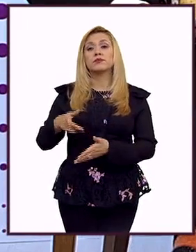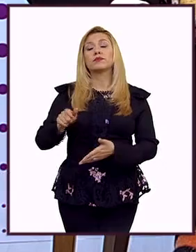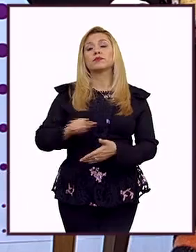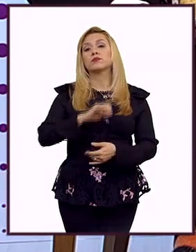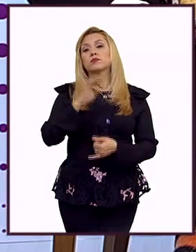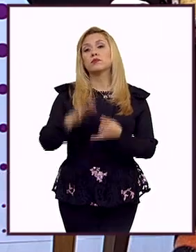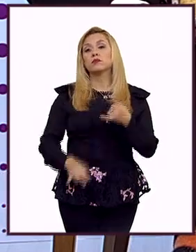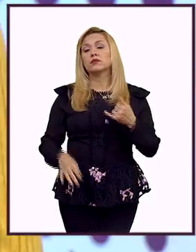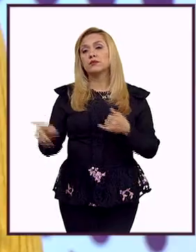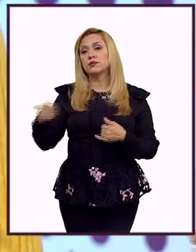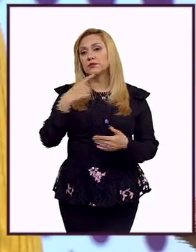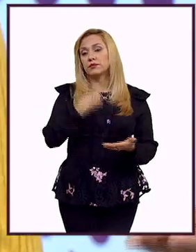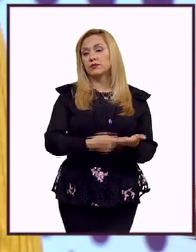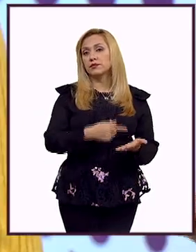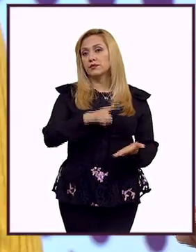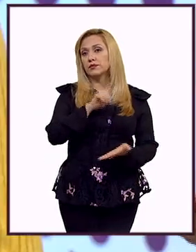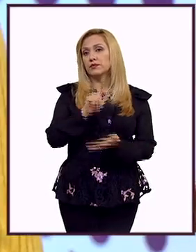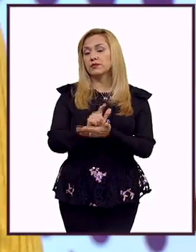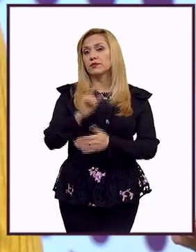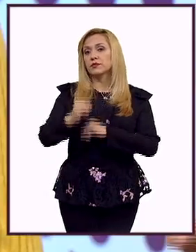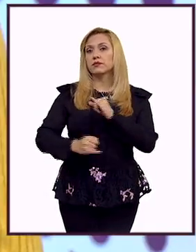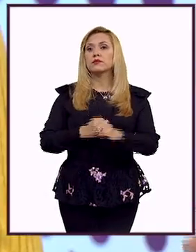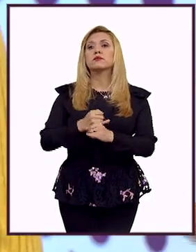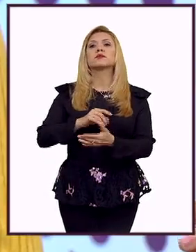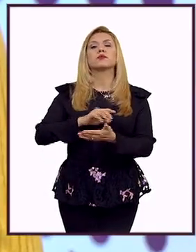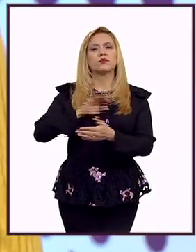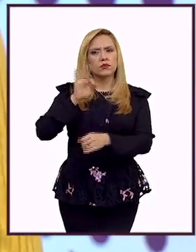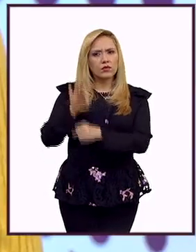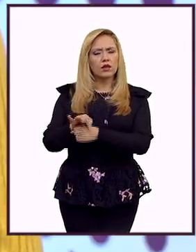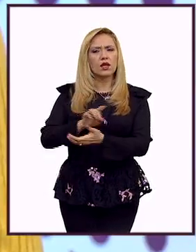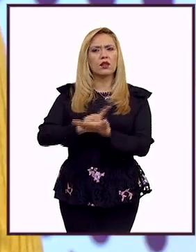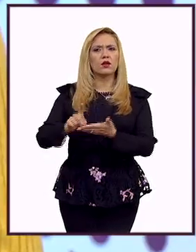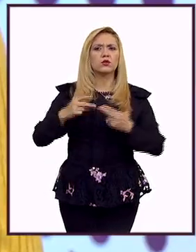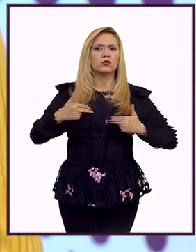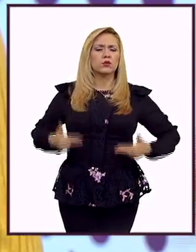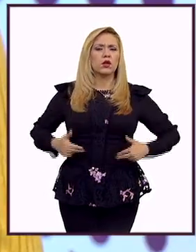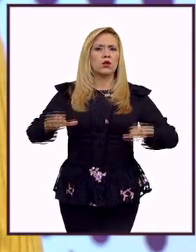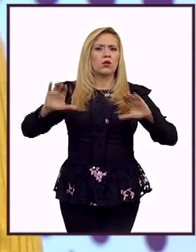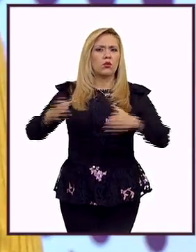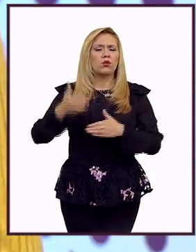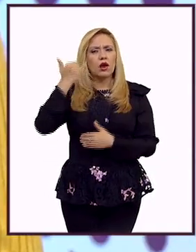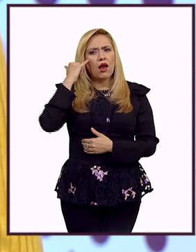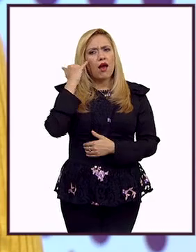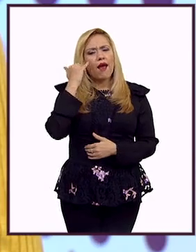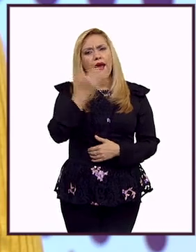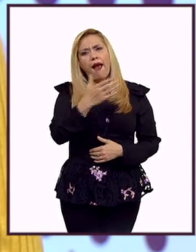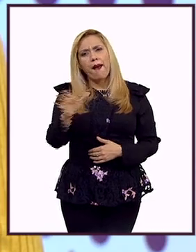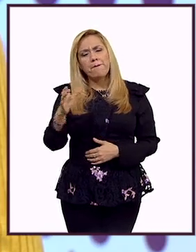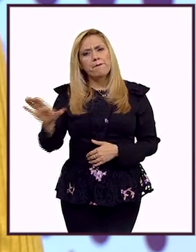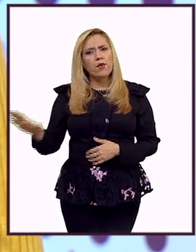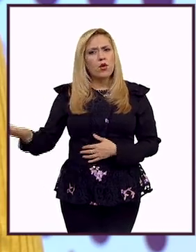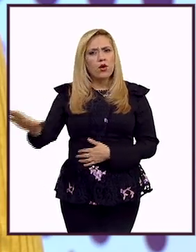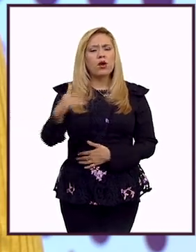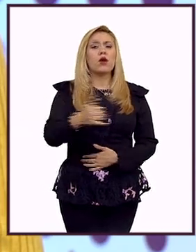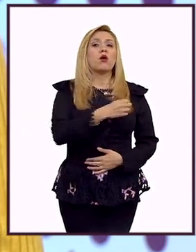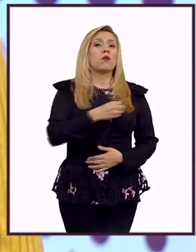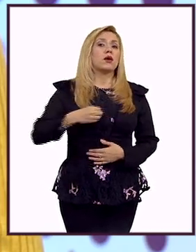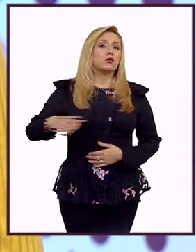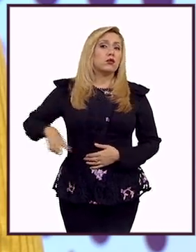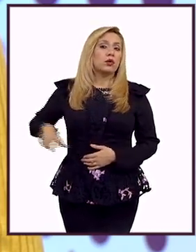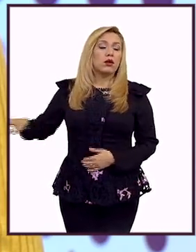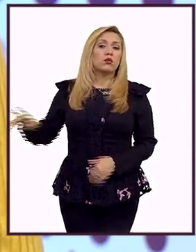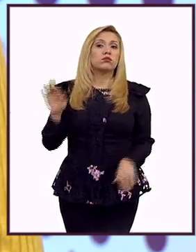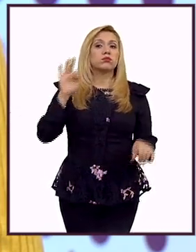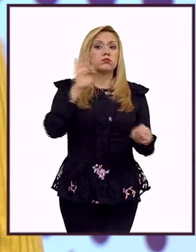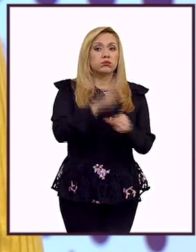lo que reconoce la declaración es el derecho a defender derechos humanos de las comunidades campesinas, ¿no? Y también la obligación del Estado de proteger y